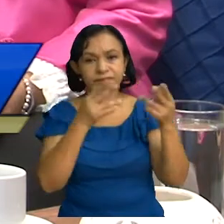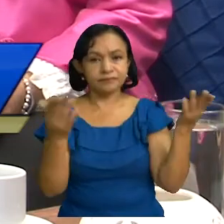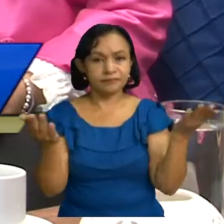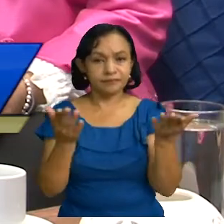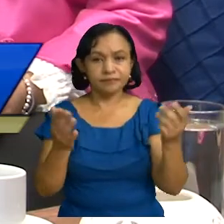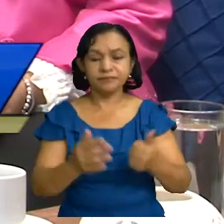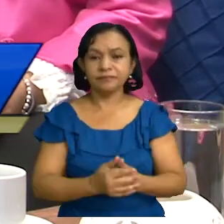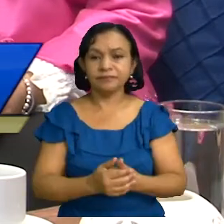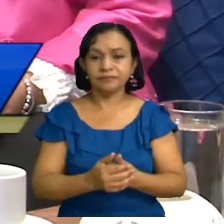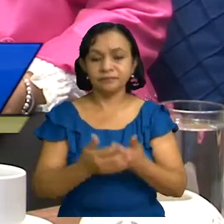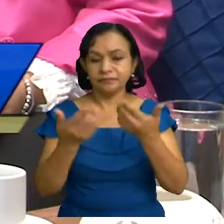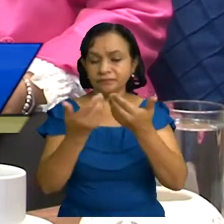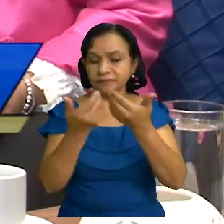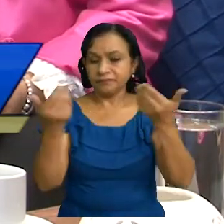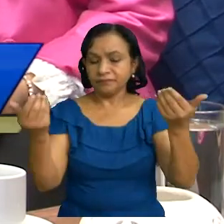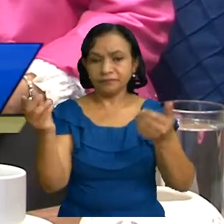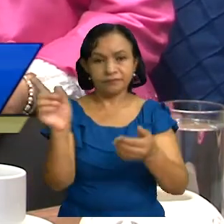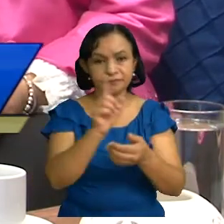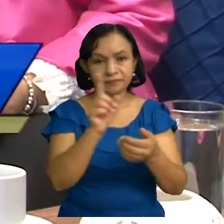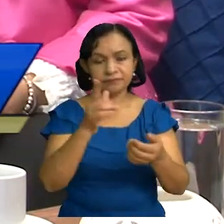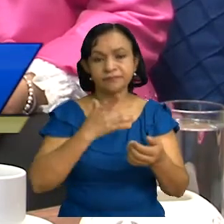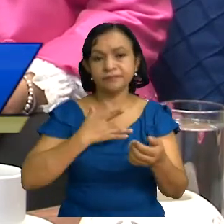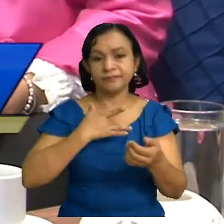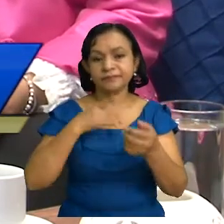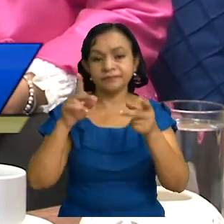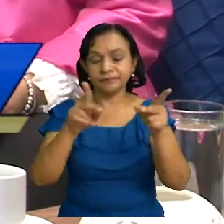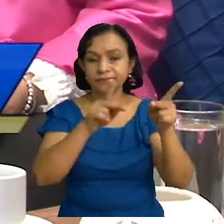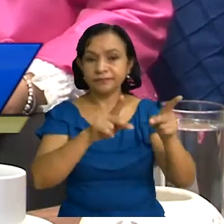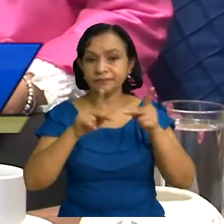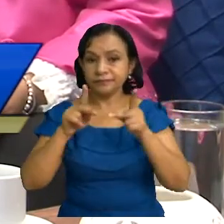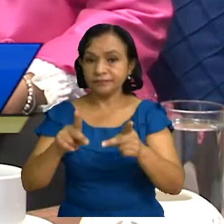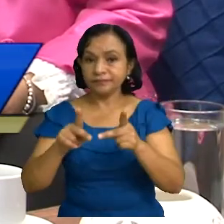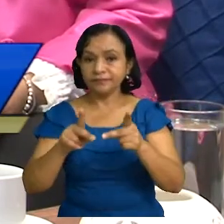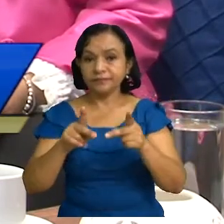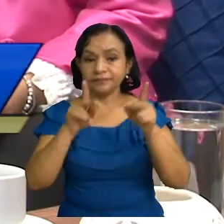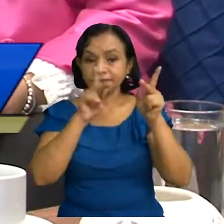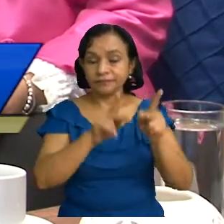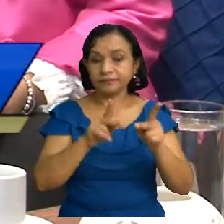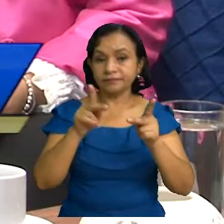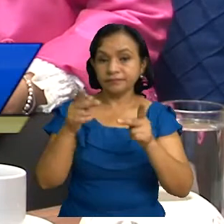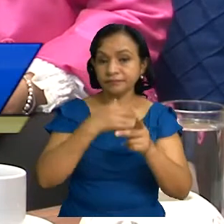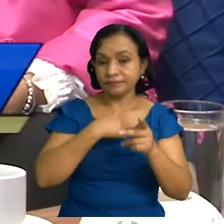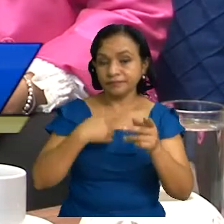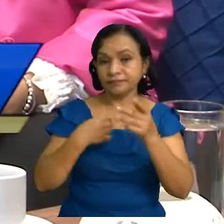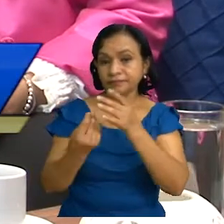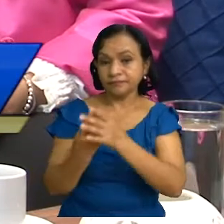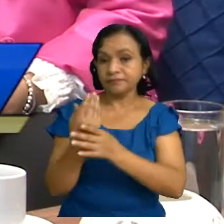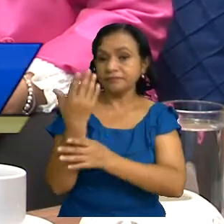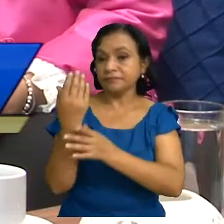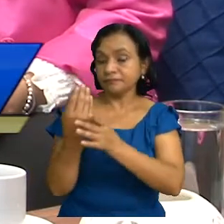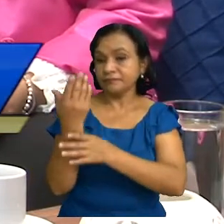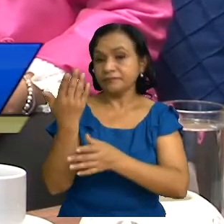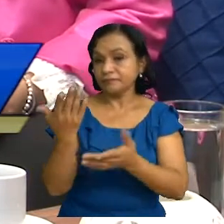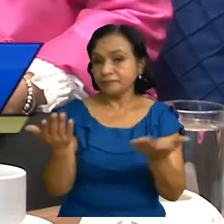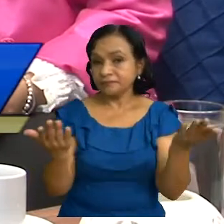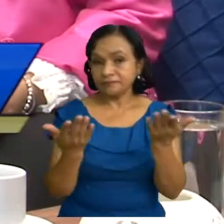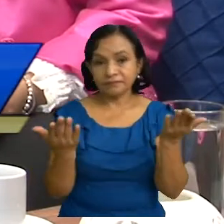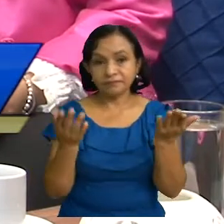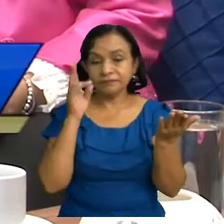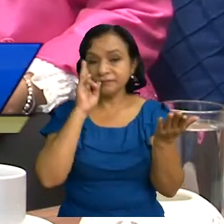no ha divorciado de la necesidad de nuestra gente porque al final ellos en la medida que asientan digamos